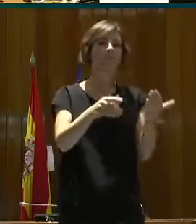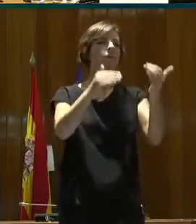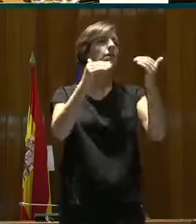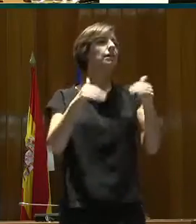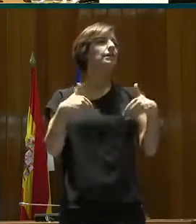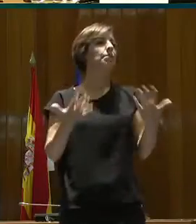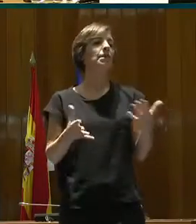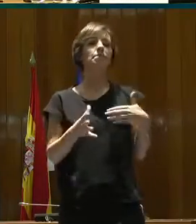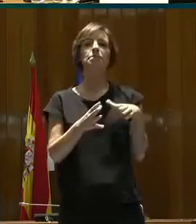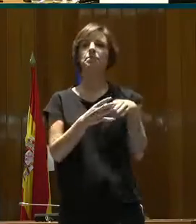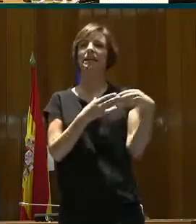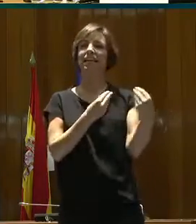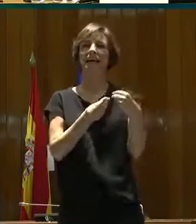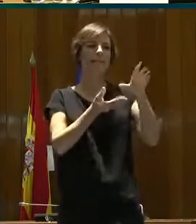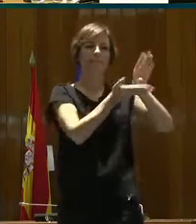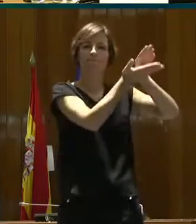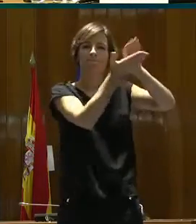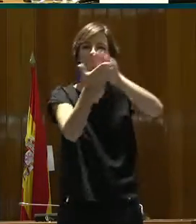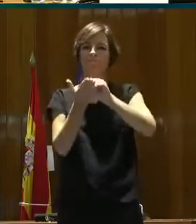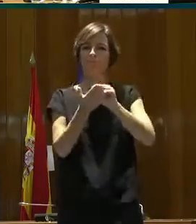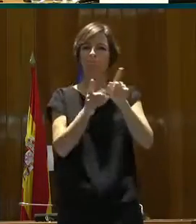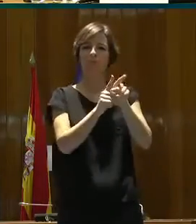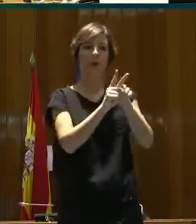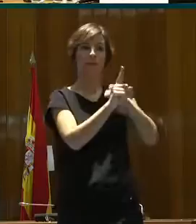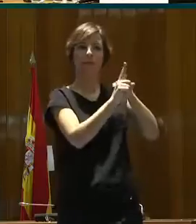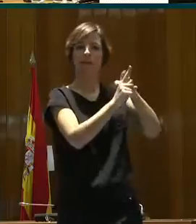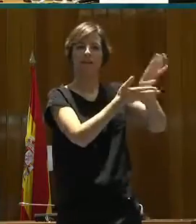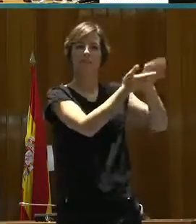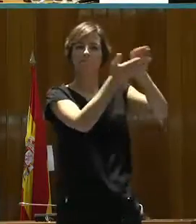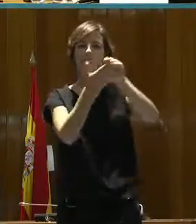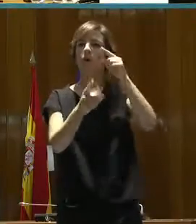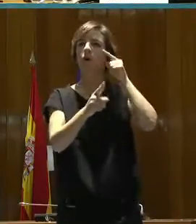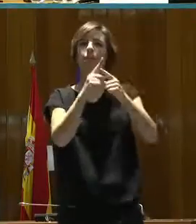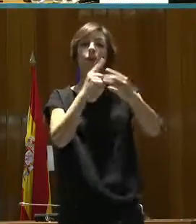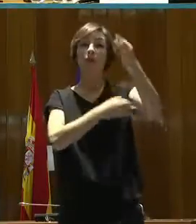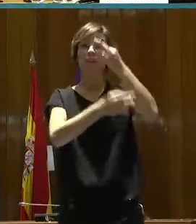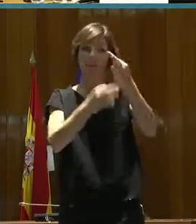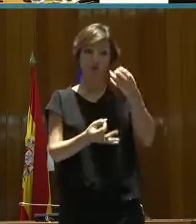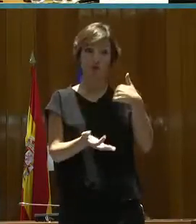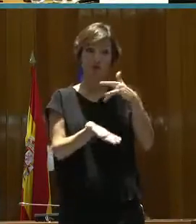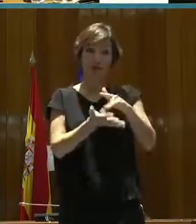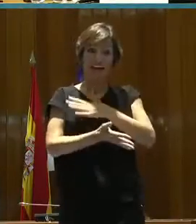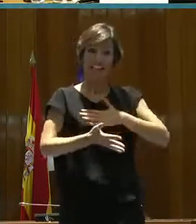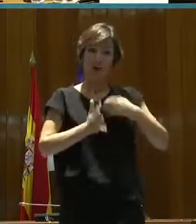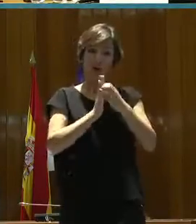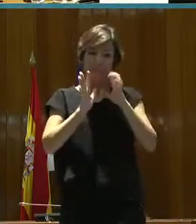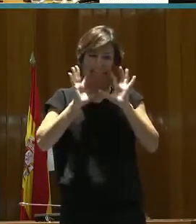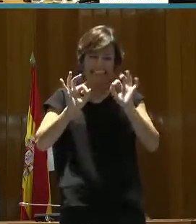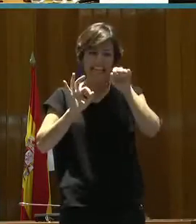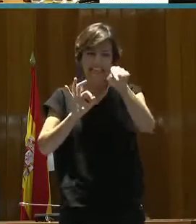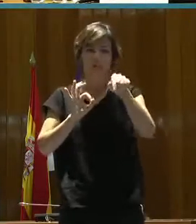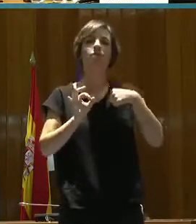materiales de licitación o referencia a materiales de licitación para recoger datos de ese fenómeno que queremos estudiar.